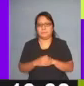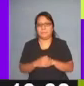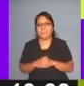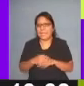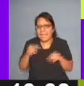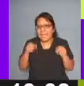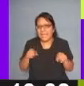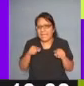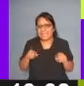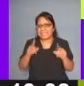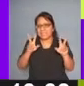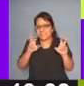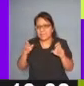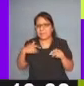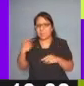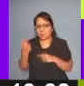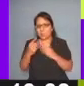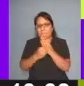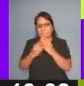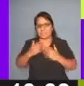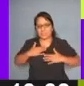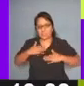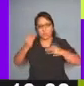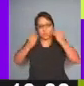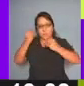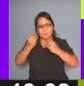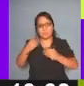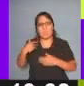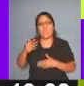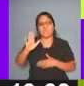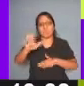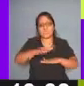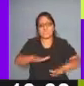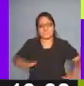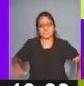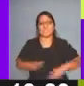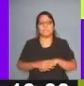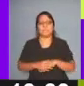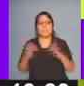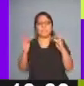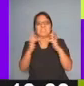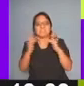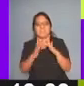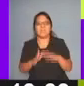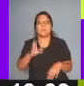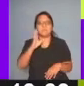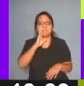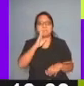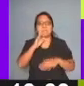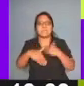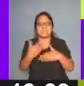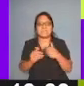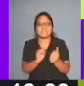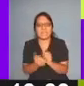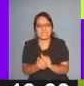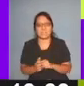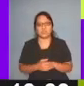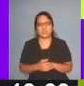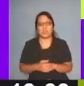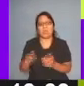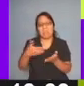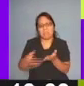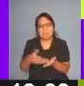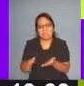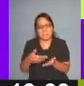de este ministerio y nuestro futuro. Los chiquitos, internet, el sexo, las víctimas, la discriminación, hay